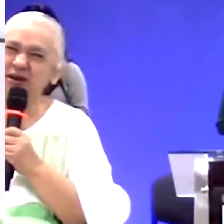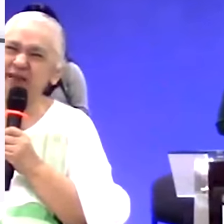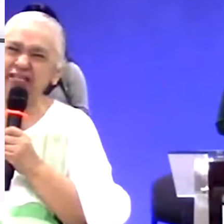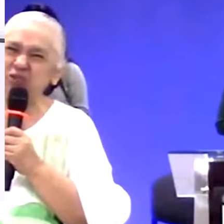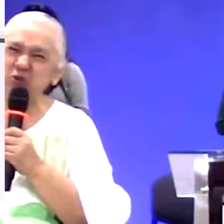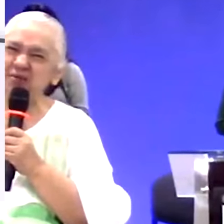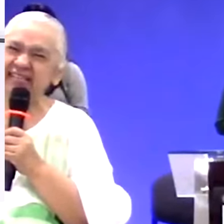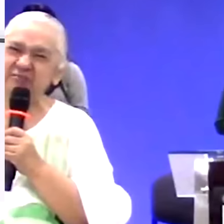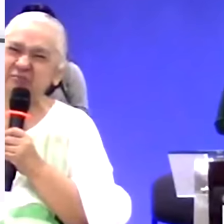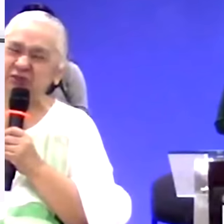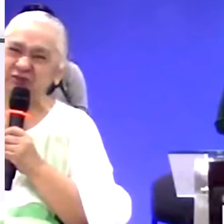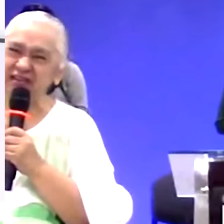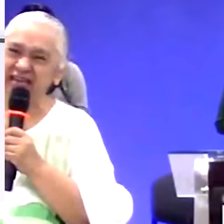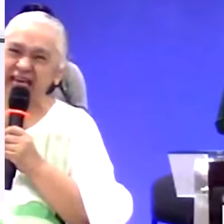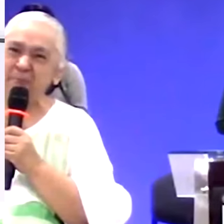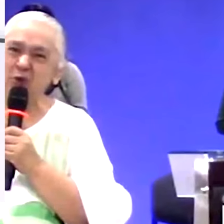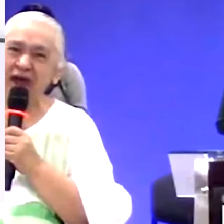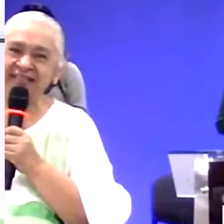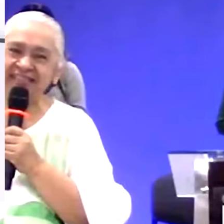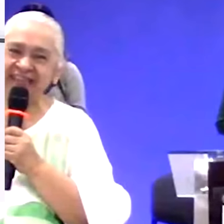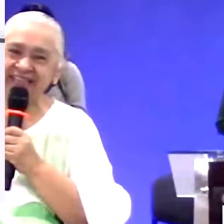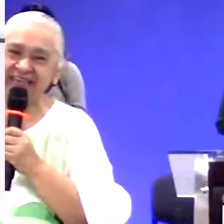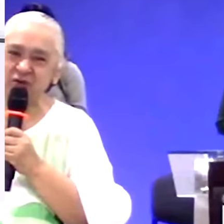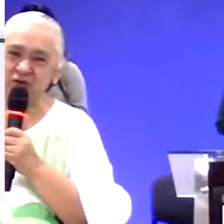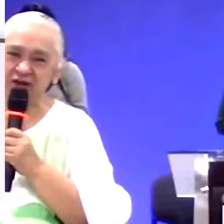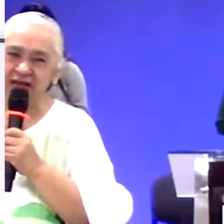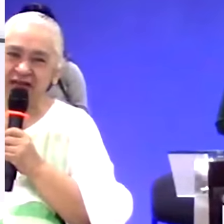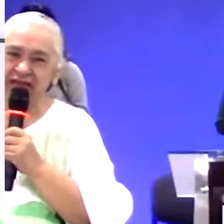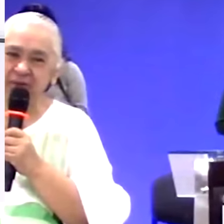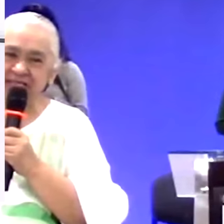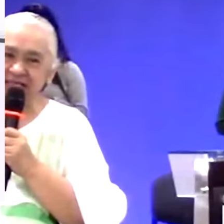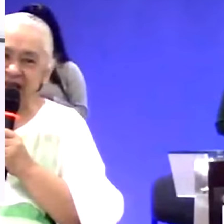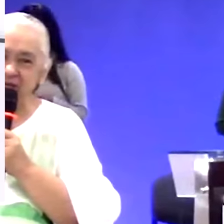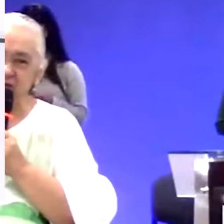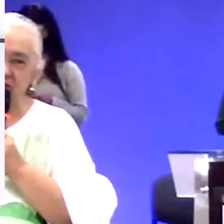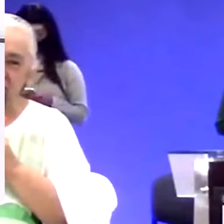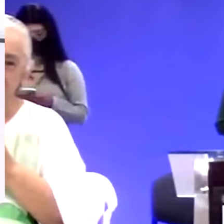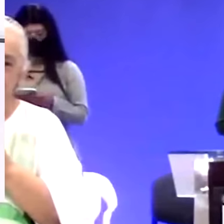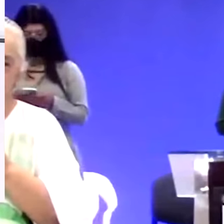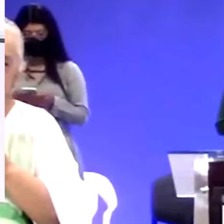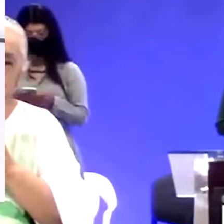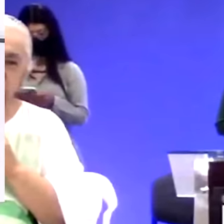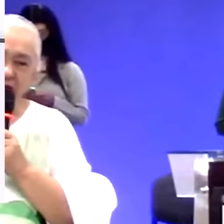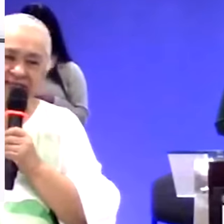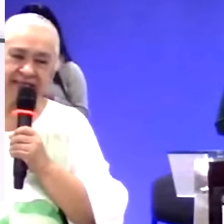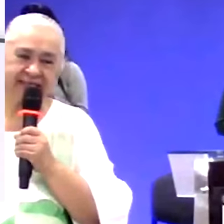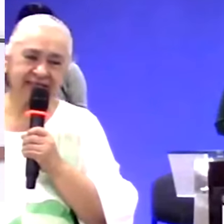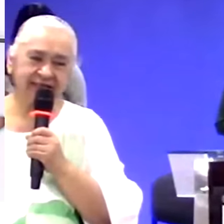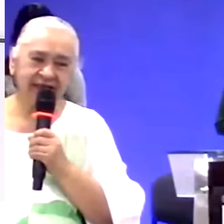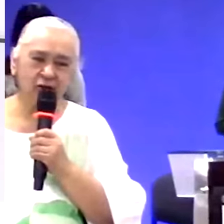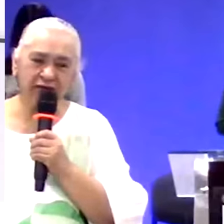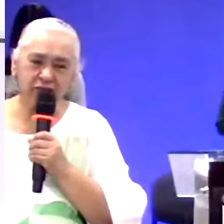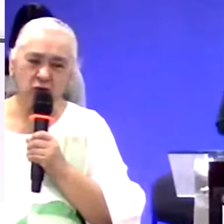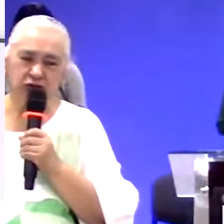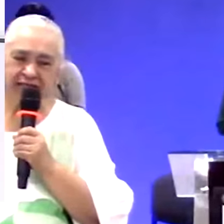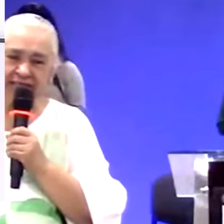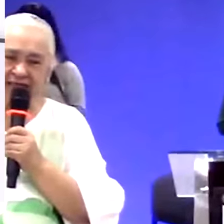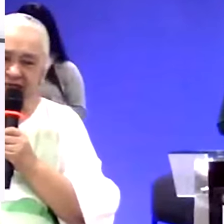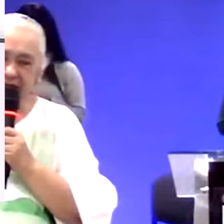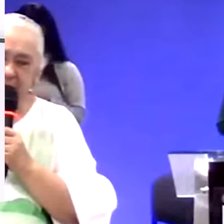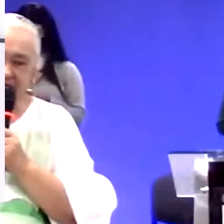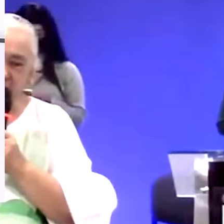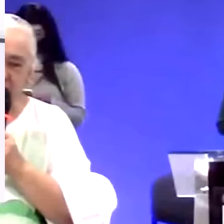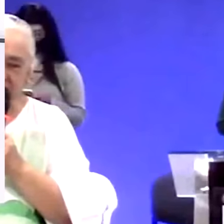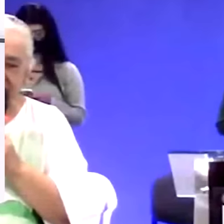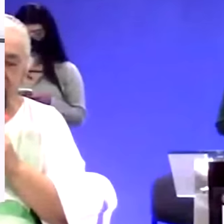transmisión, esta hermosa predicación de la hermana Luz Marina de Galvis. Deja que Dios toque tu corazón, deja que Dios te bendiga, deja que Dios